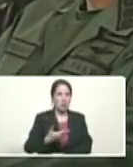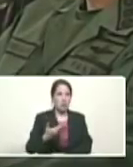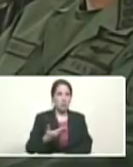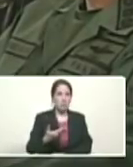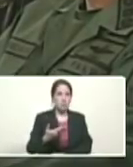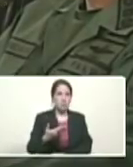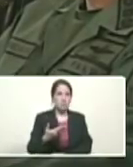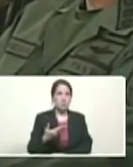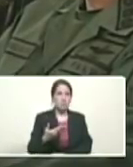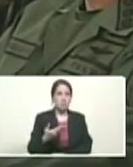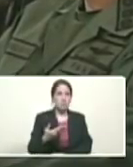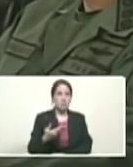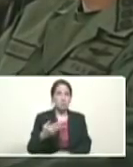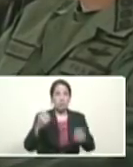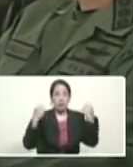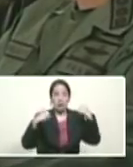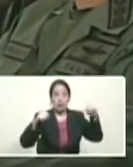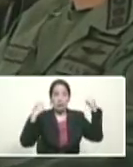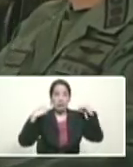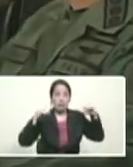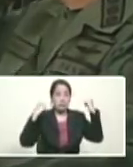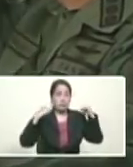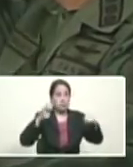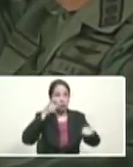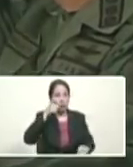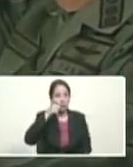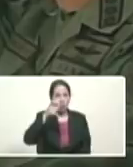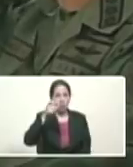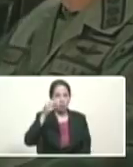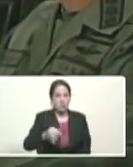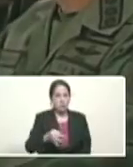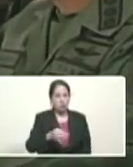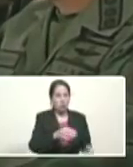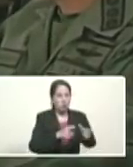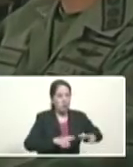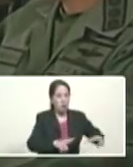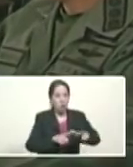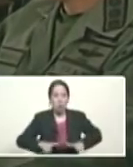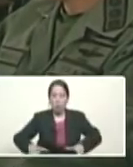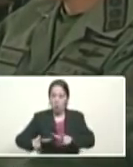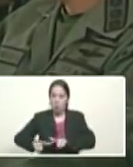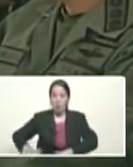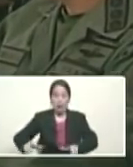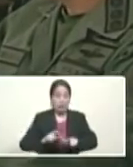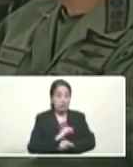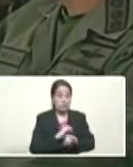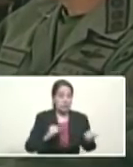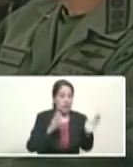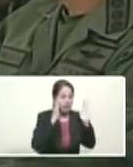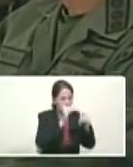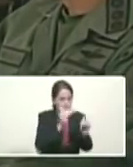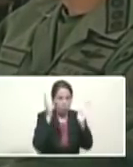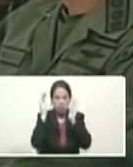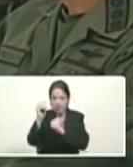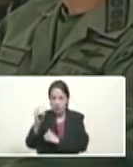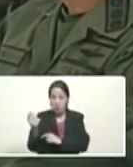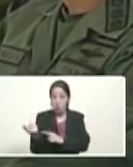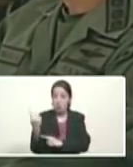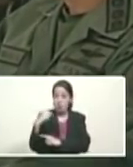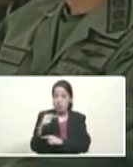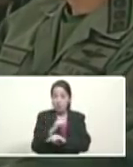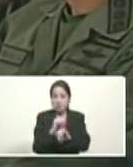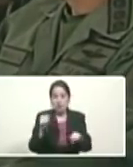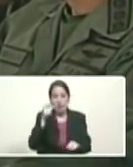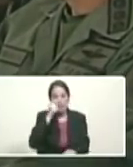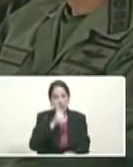tenemos allí entonces ejercicios de aseguramiento de todos estos espacios que ya hemos abordado el día anterior y